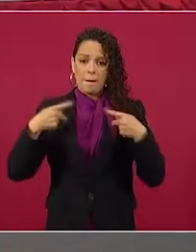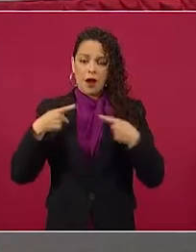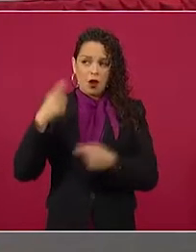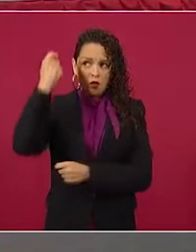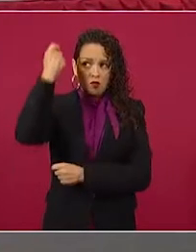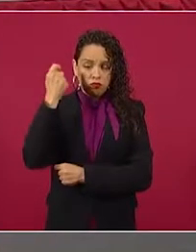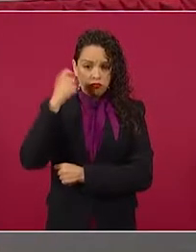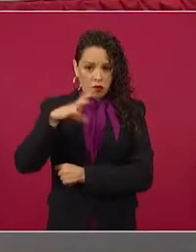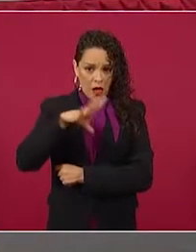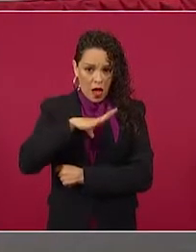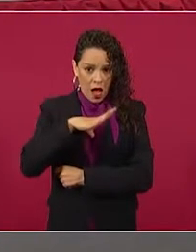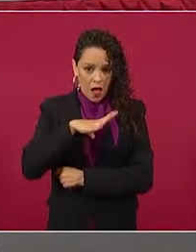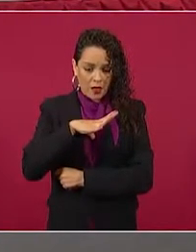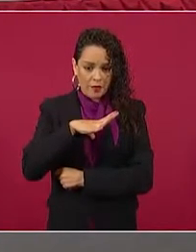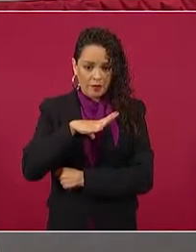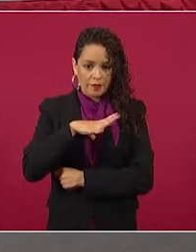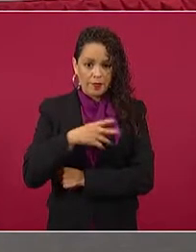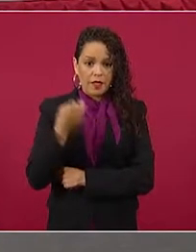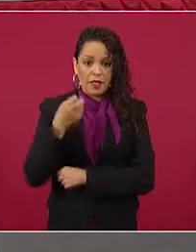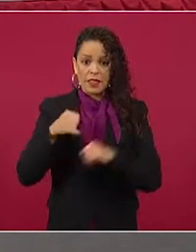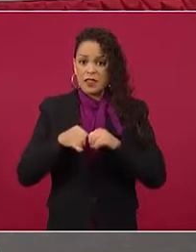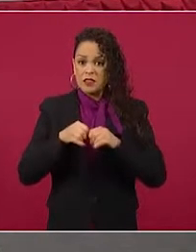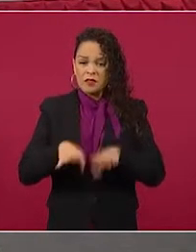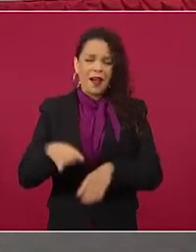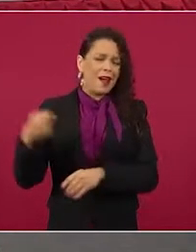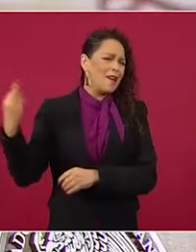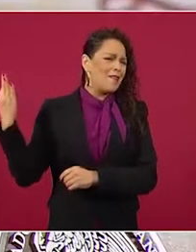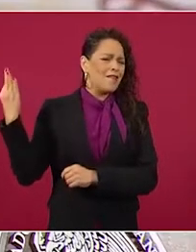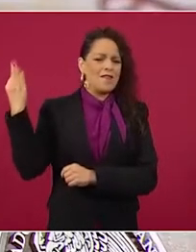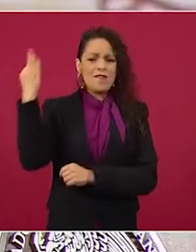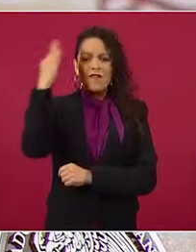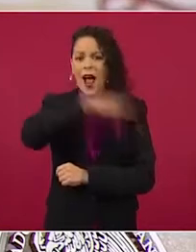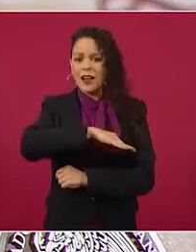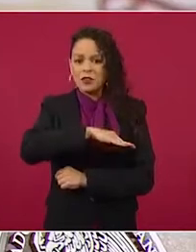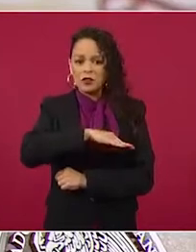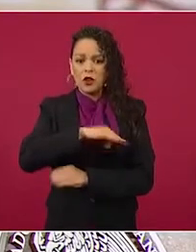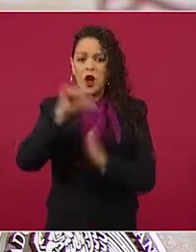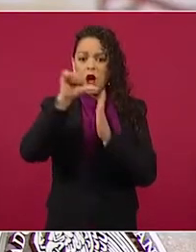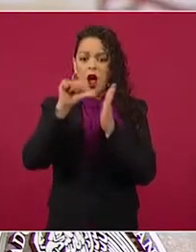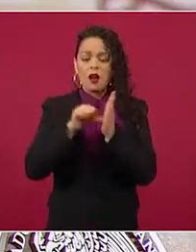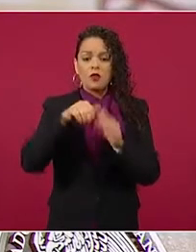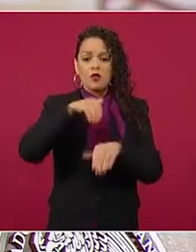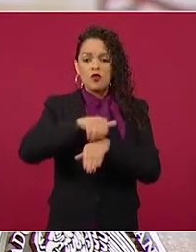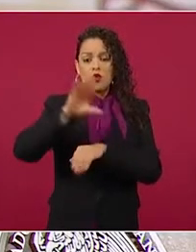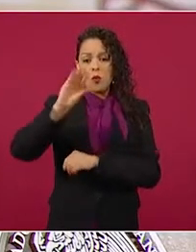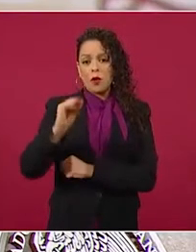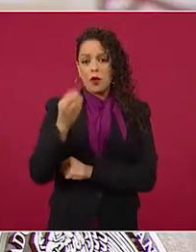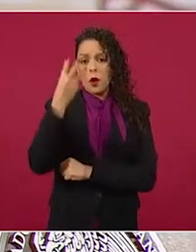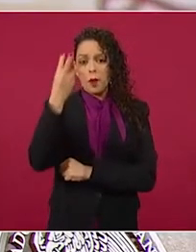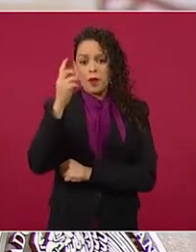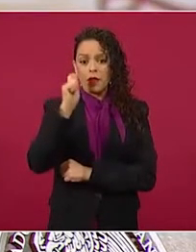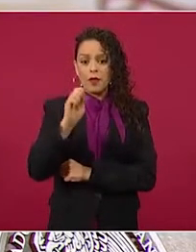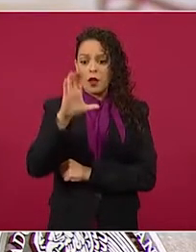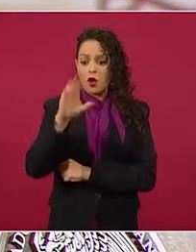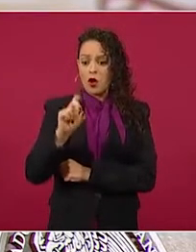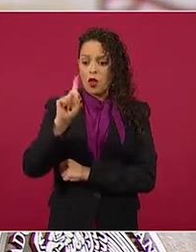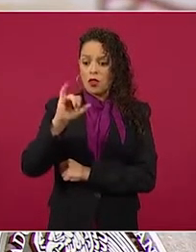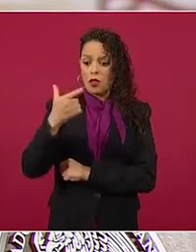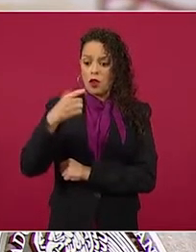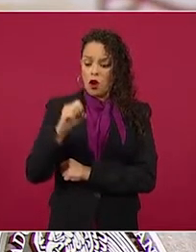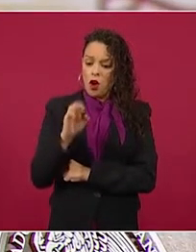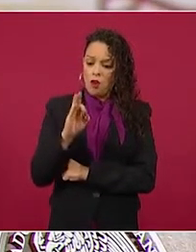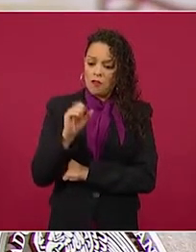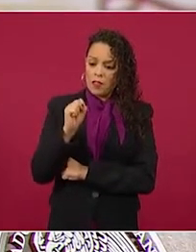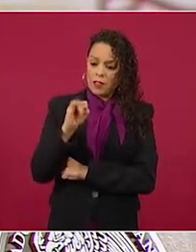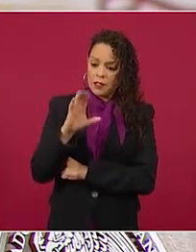jubilados. Esta información es falsa. De acuerdo con el artículo 93 del Código Fiscal de la